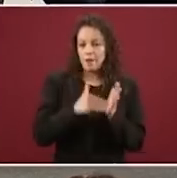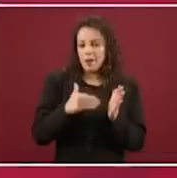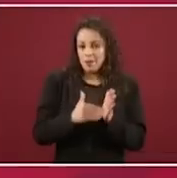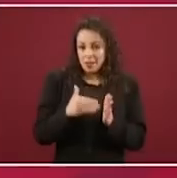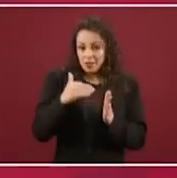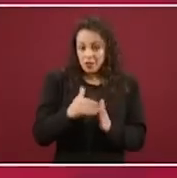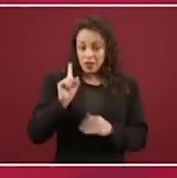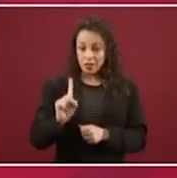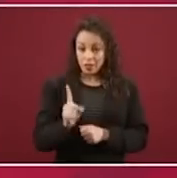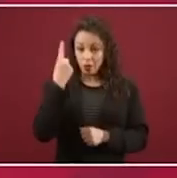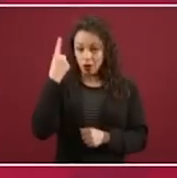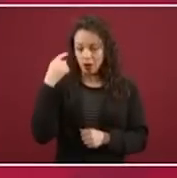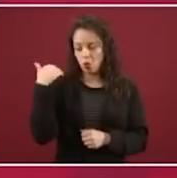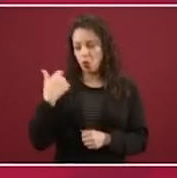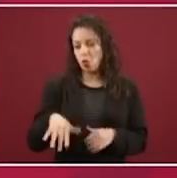de dólares.